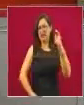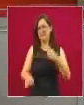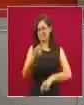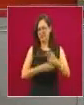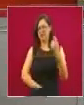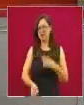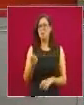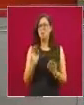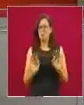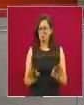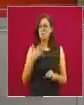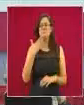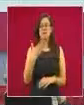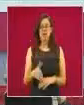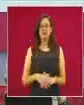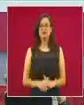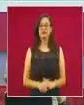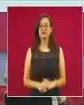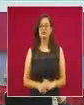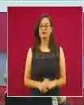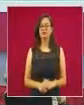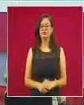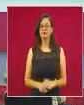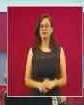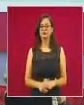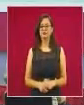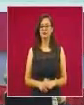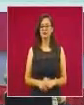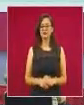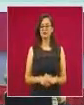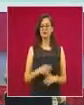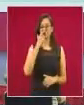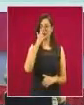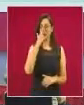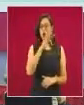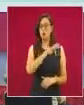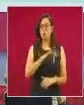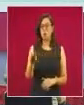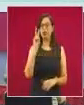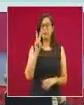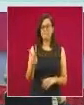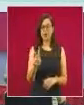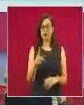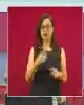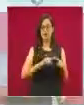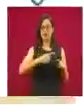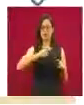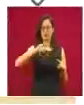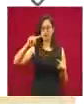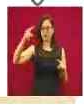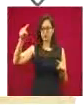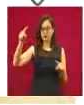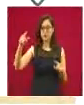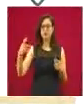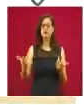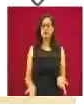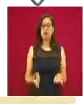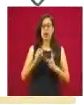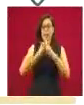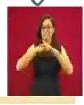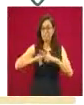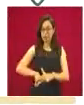ver cómo esto ha funcionado. La siguiente lámina, por favor. Como ustedes pueden dar cuenta en esta gráfica, cuando arrancamos